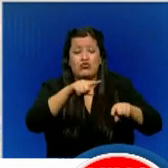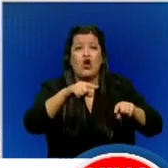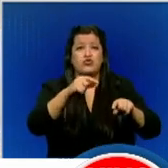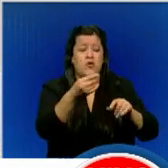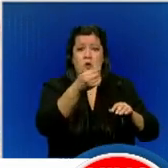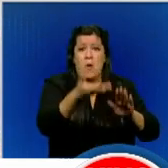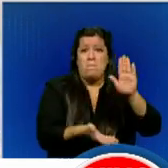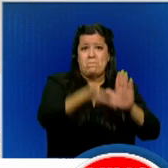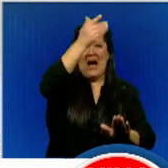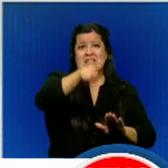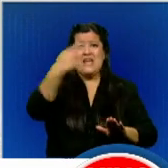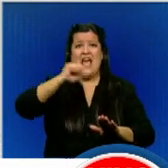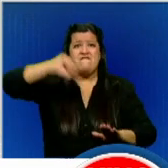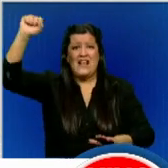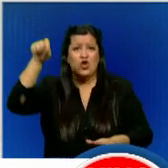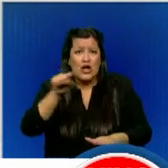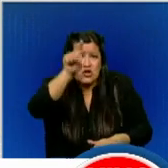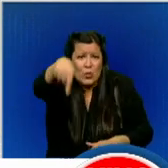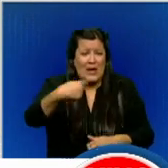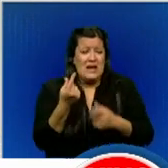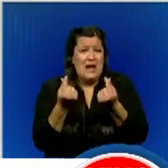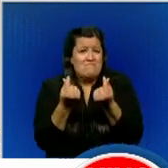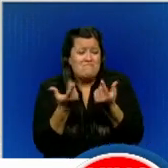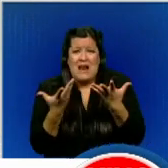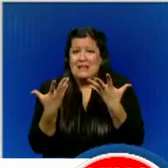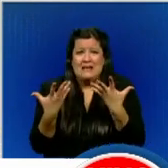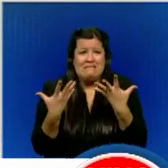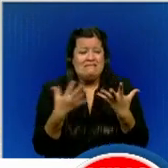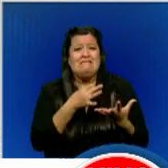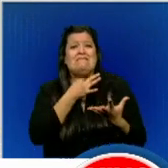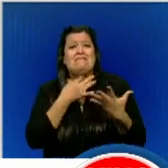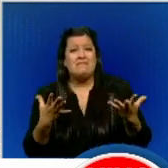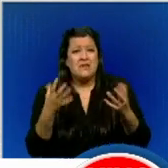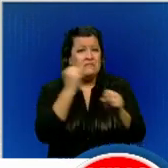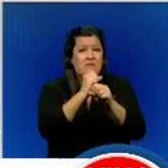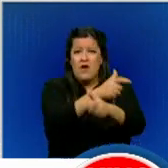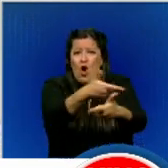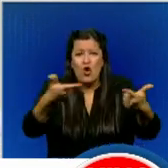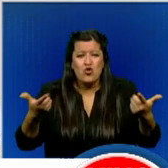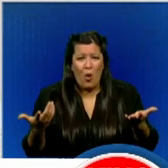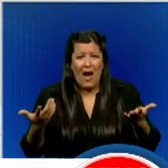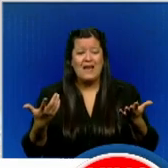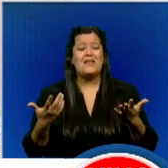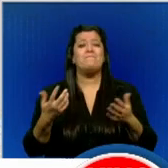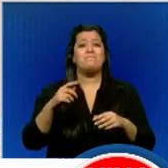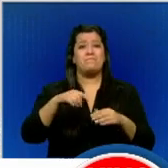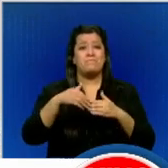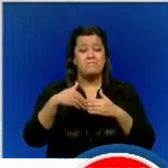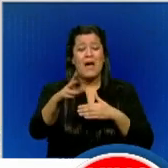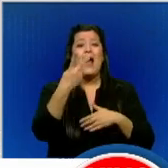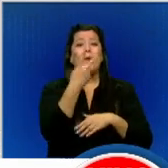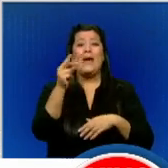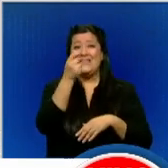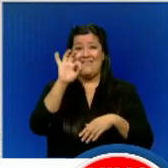esto duele y afectan los bolsillos de los argentinos desocupación segundo semestre 2020